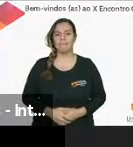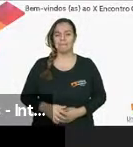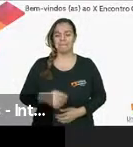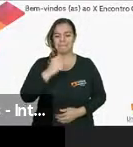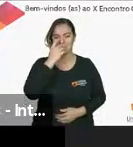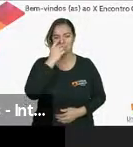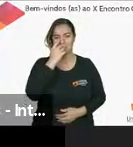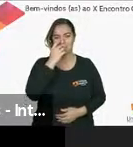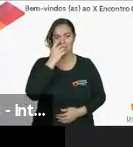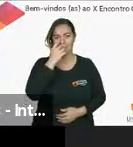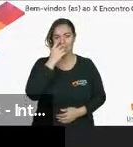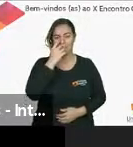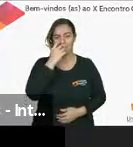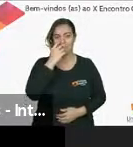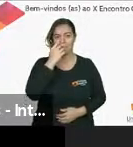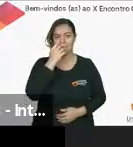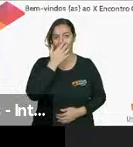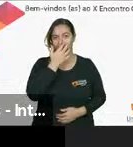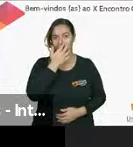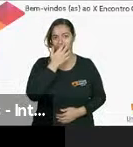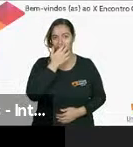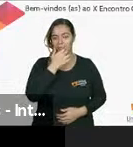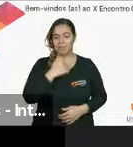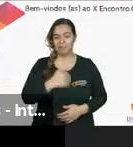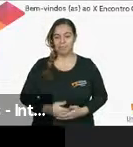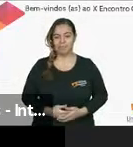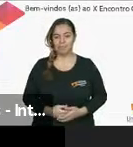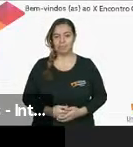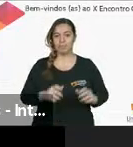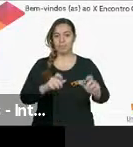Este es un Homo erectus, un chimpancé,